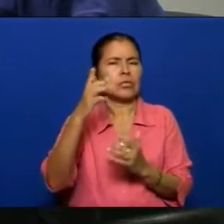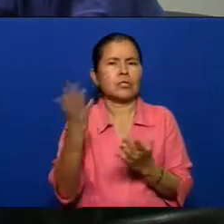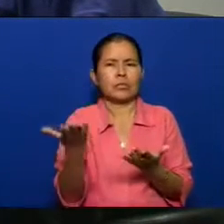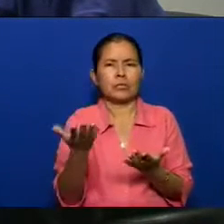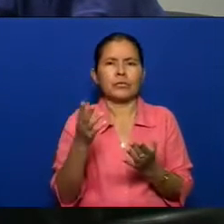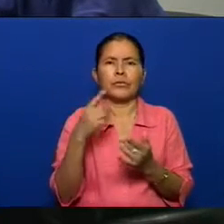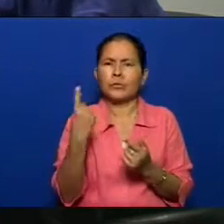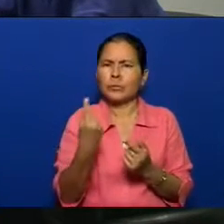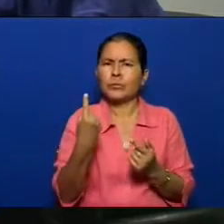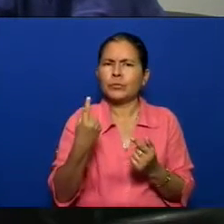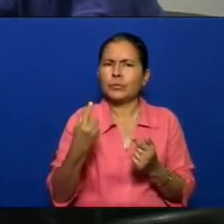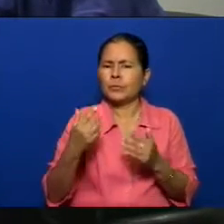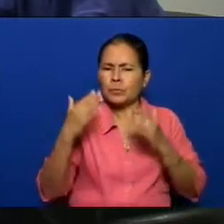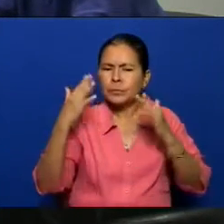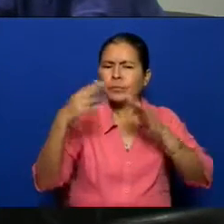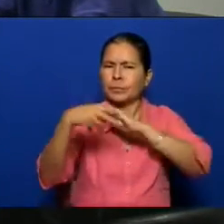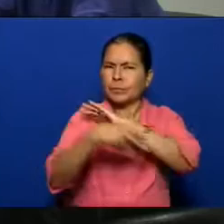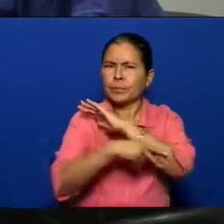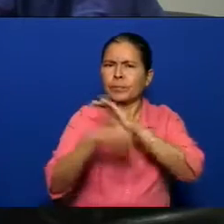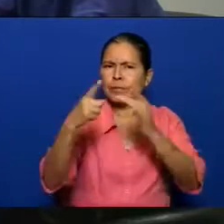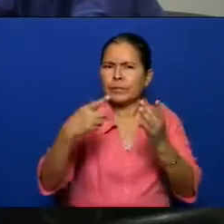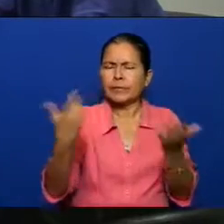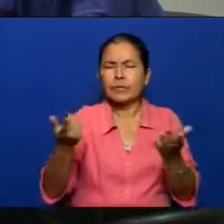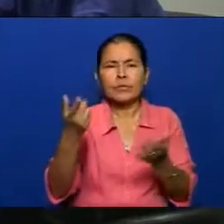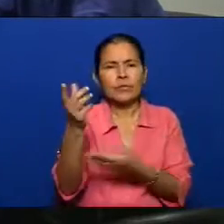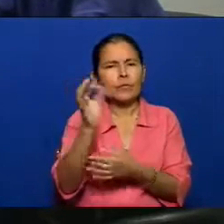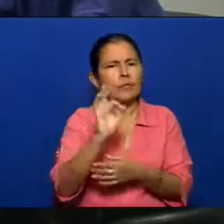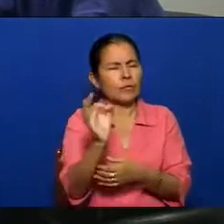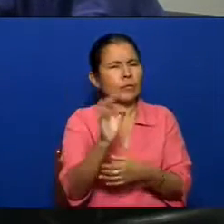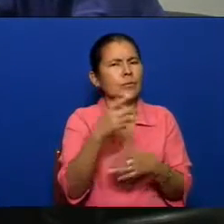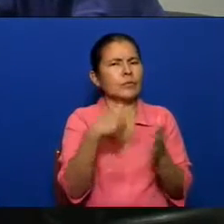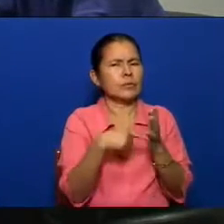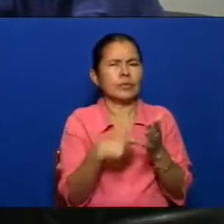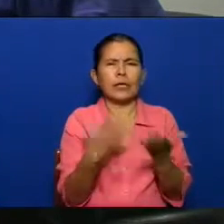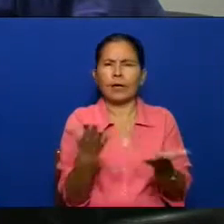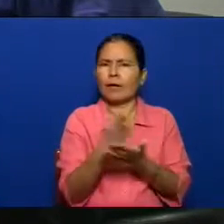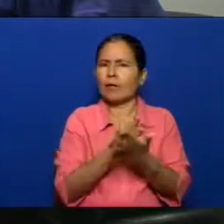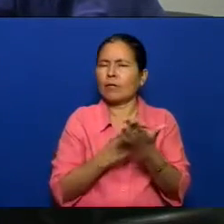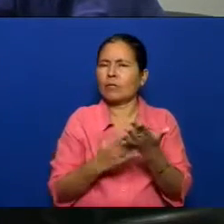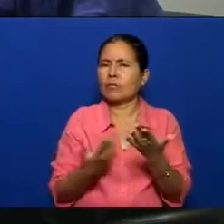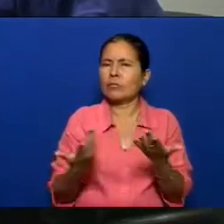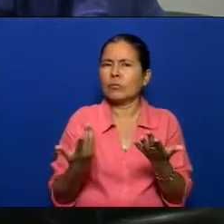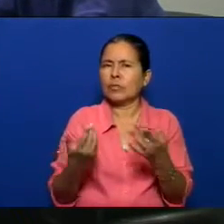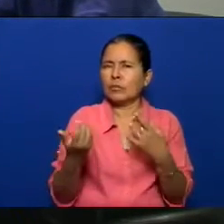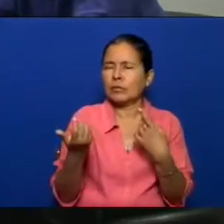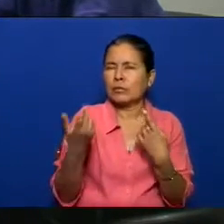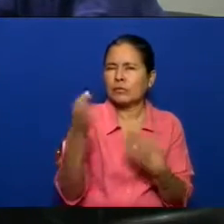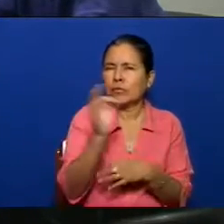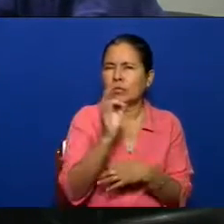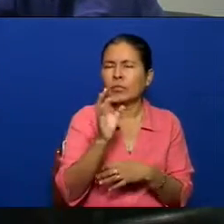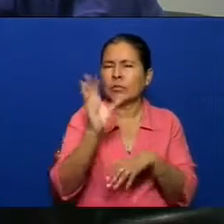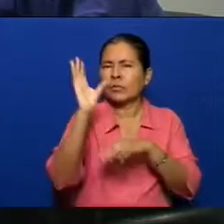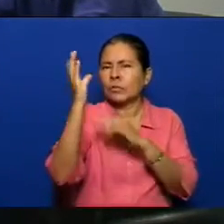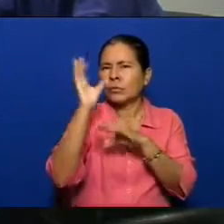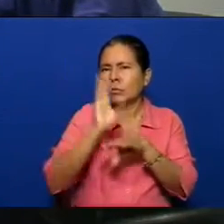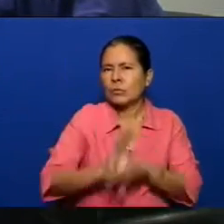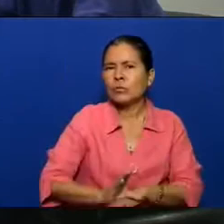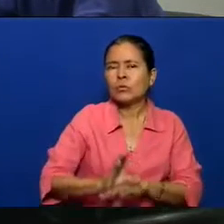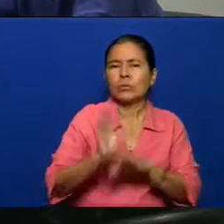estados. El tema es que hay muchas prácticas culturales que se aceptan y que es